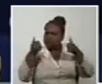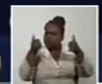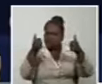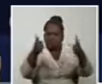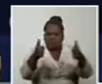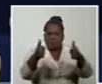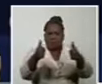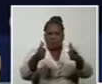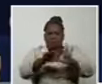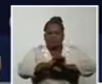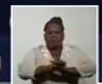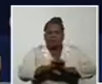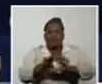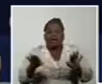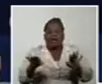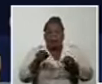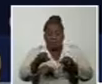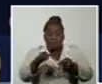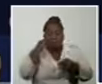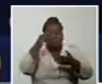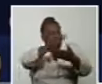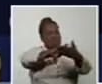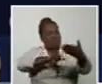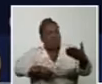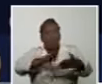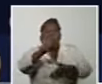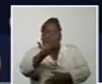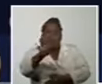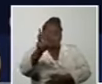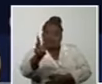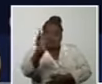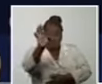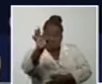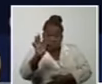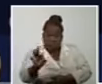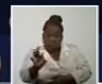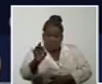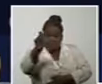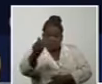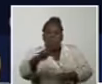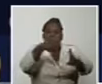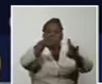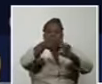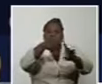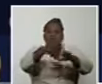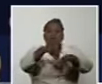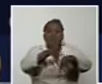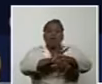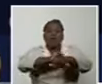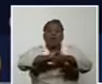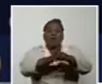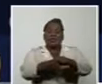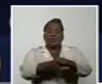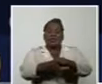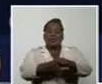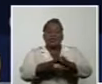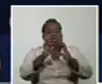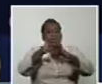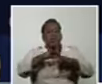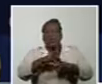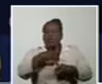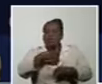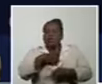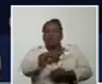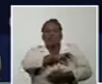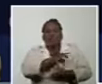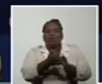se encontraron que el 43% de los positivos de coronavirus no mostraban ningún